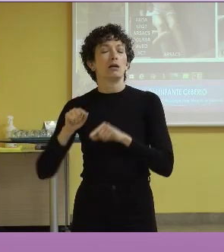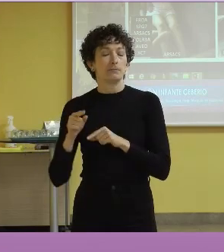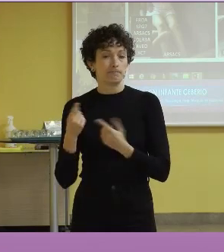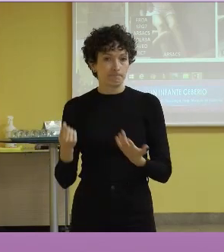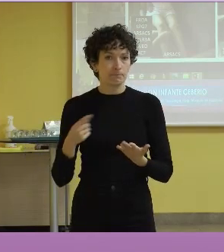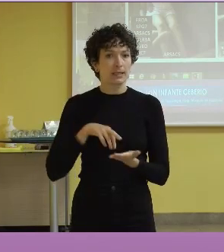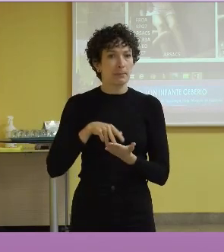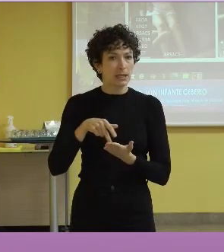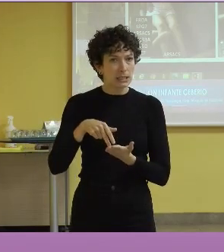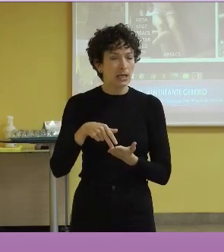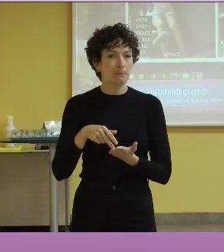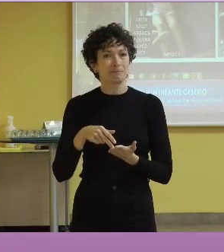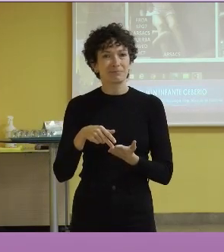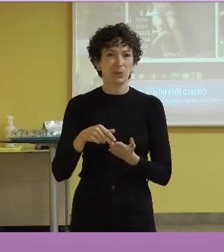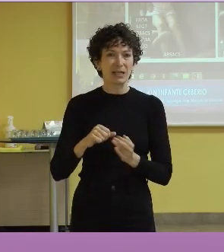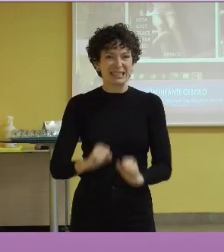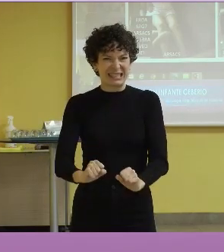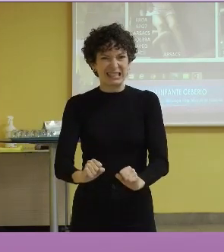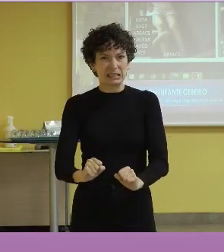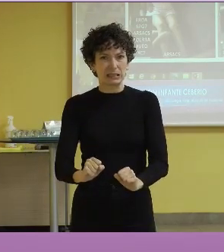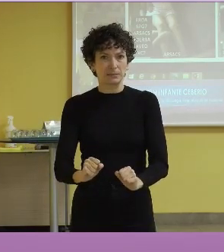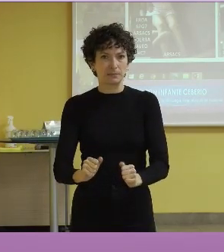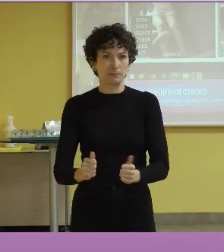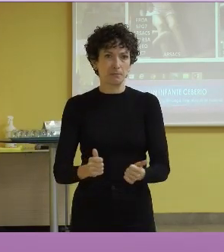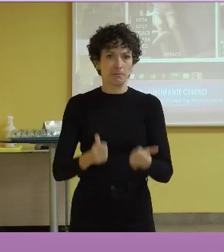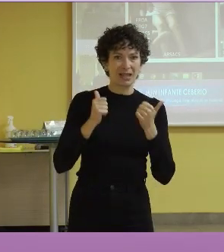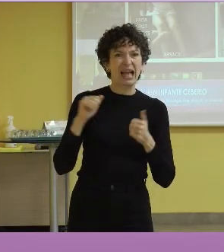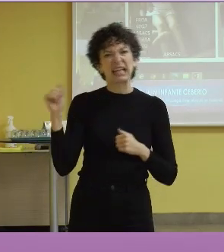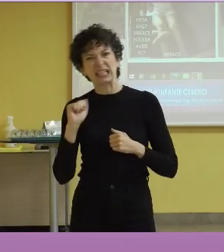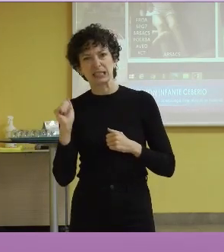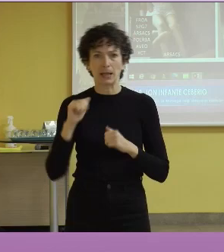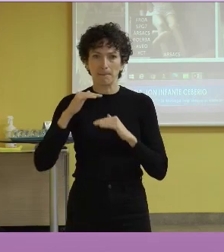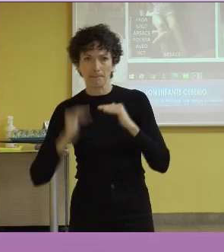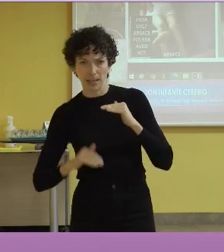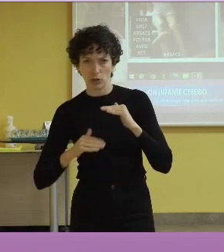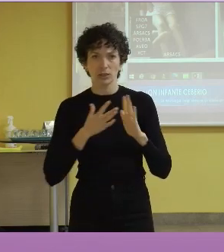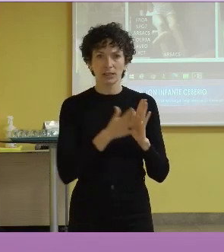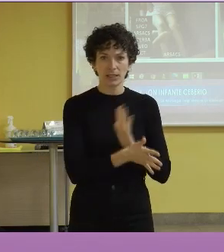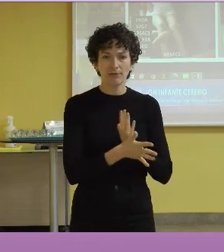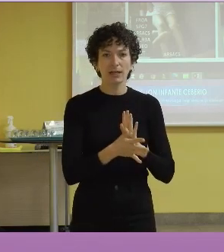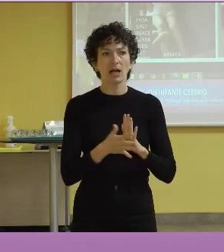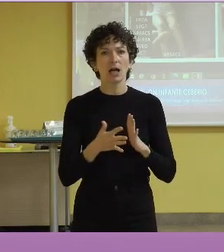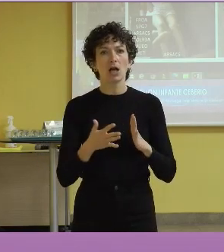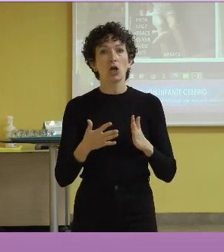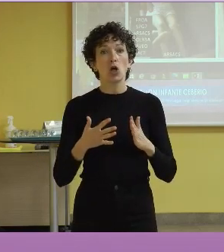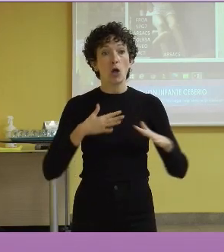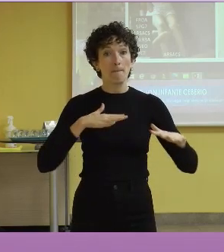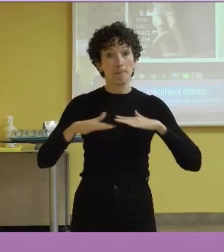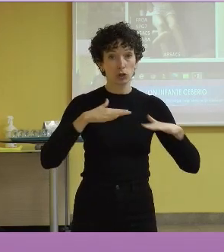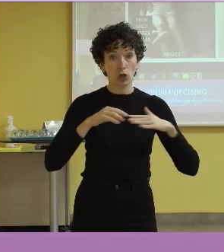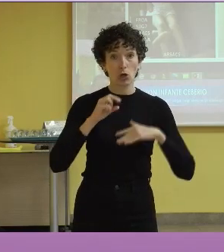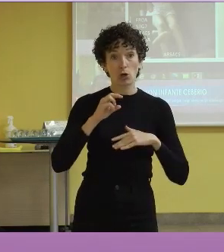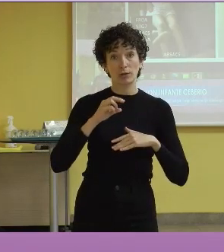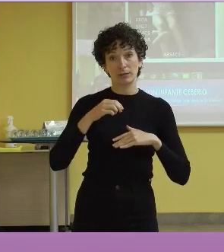una marcha Vamos para acá. casi más espástica que atáxica, ¿eh? Tiene más afectación de la vía motora piramidal, de la